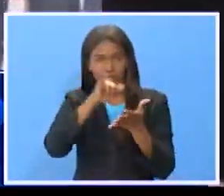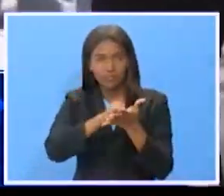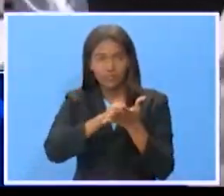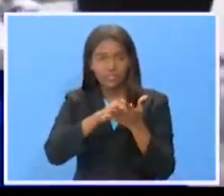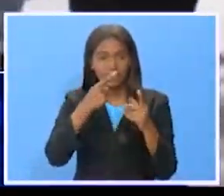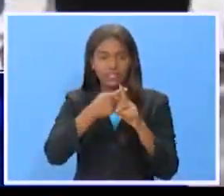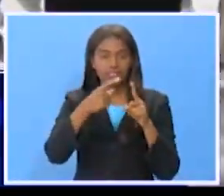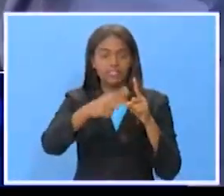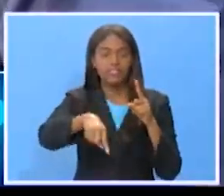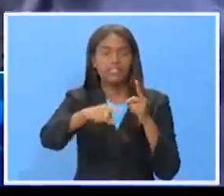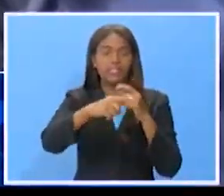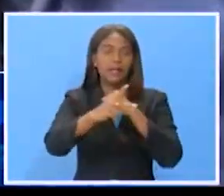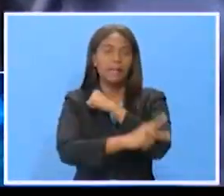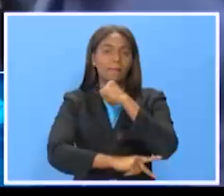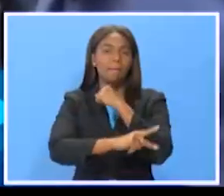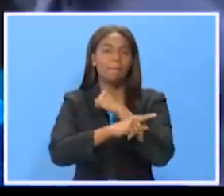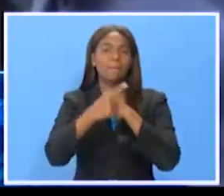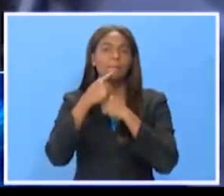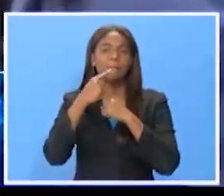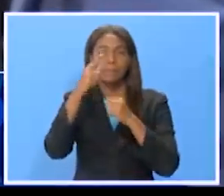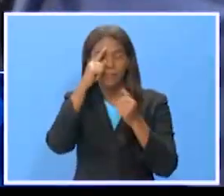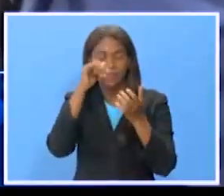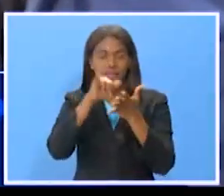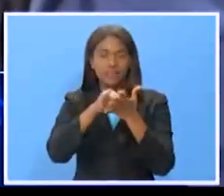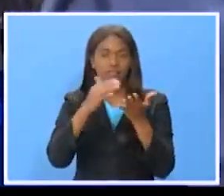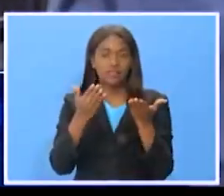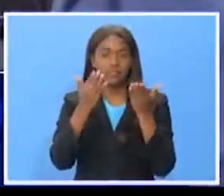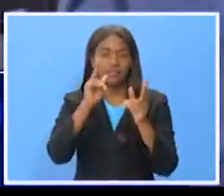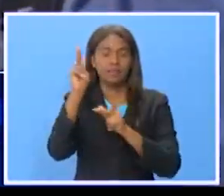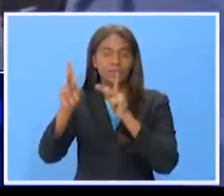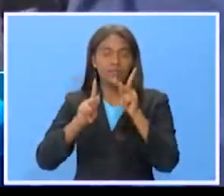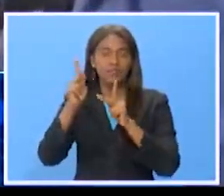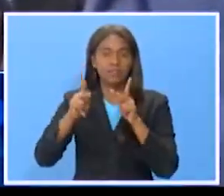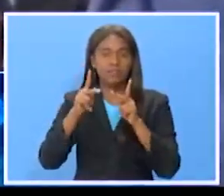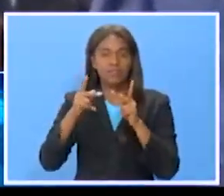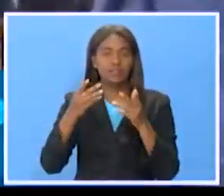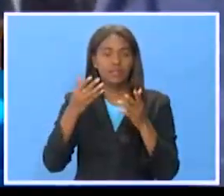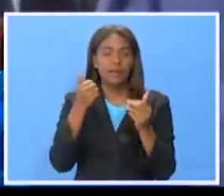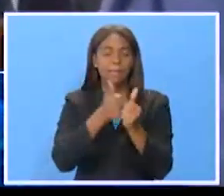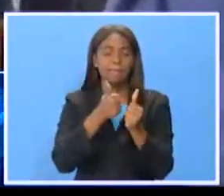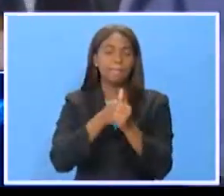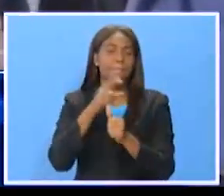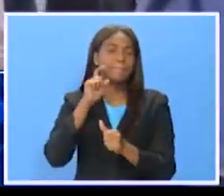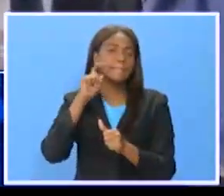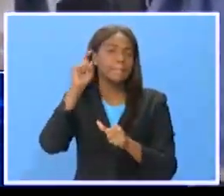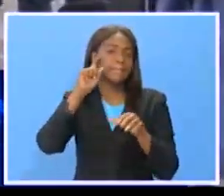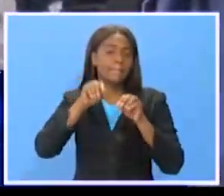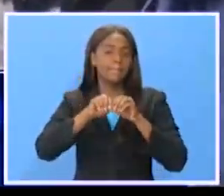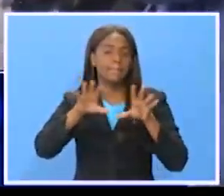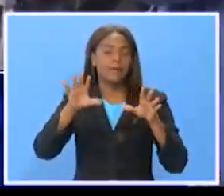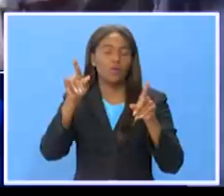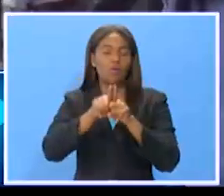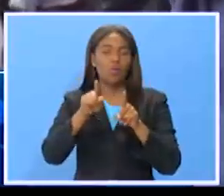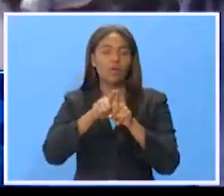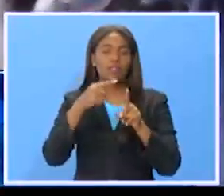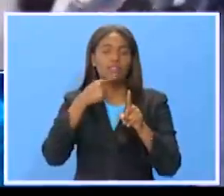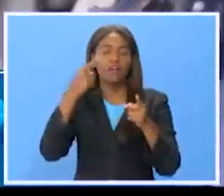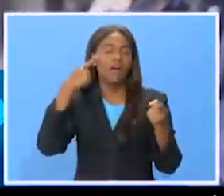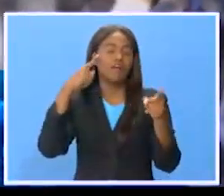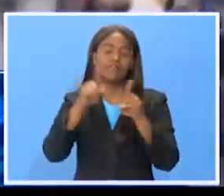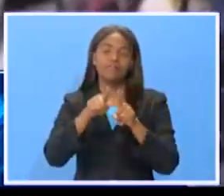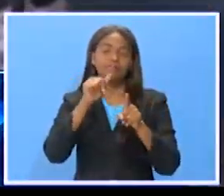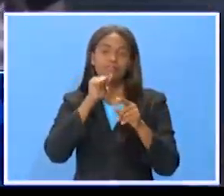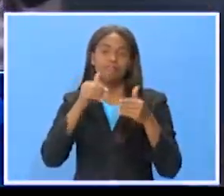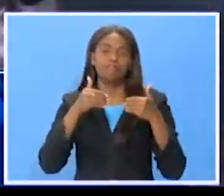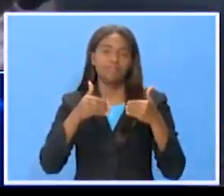del país, dice que no permitir el matrimonio de personas del mismo sexo no viola la Constitución y desestimó la solicitud de